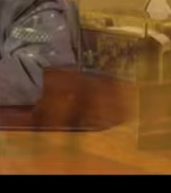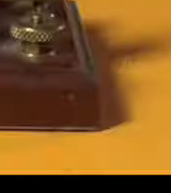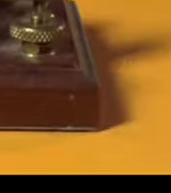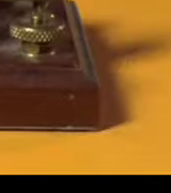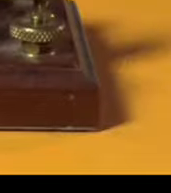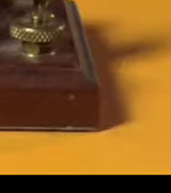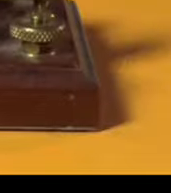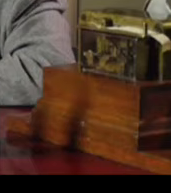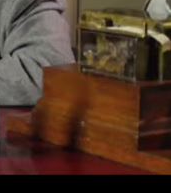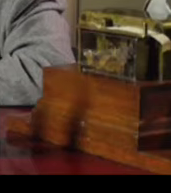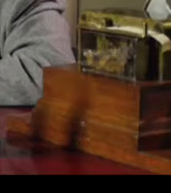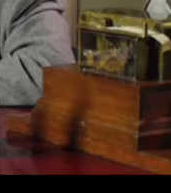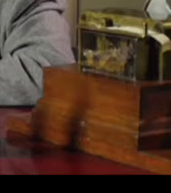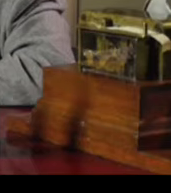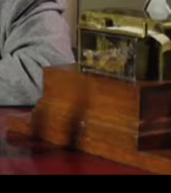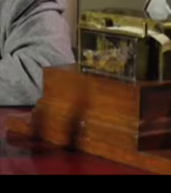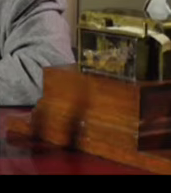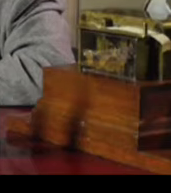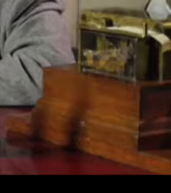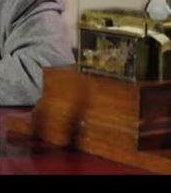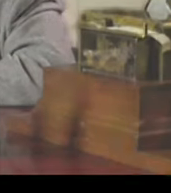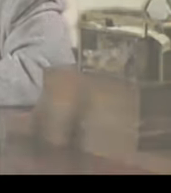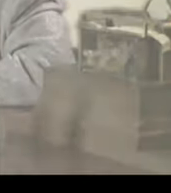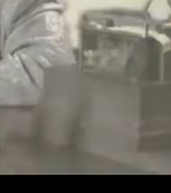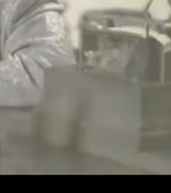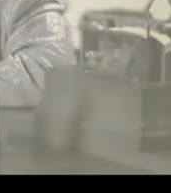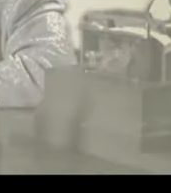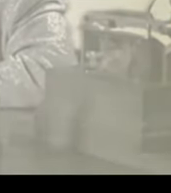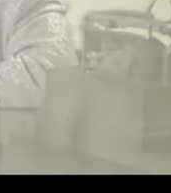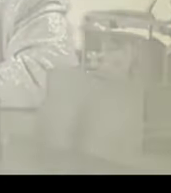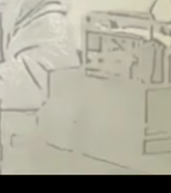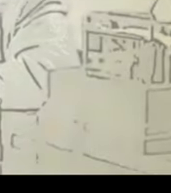la A. Me llamo Sebastián Olivé.